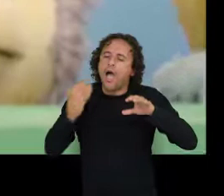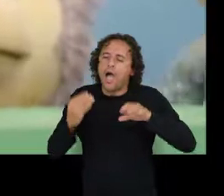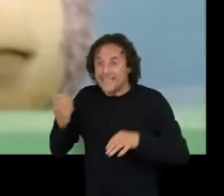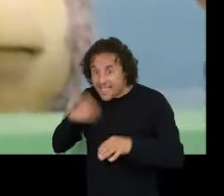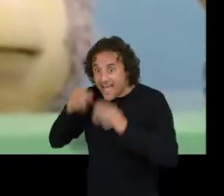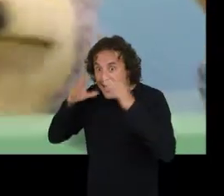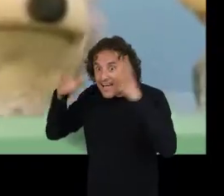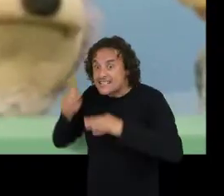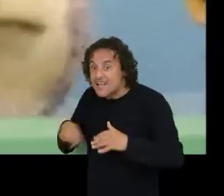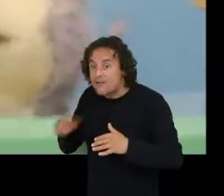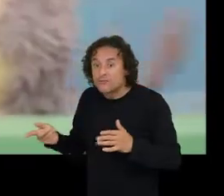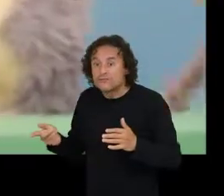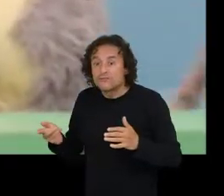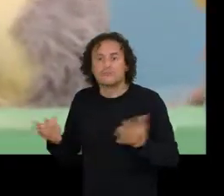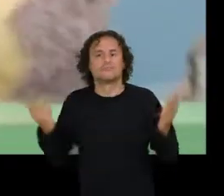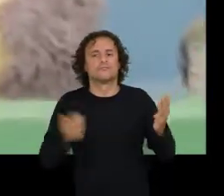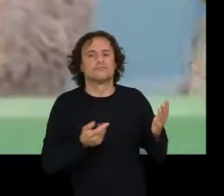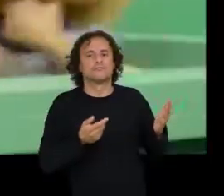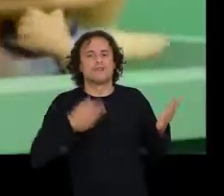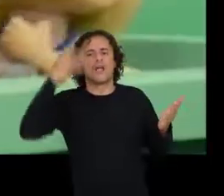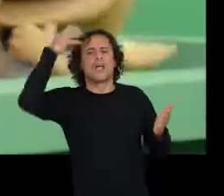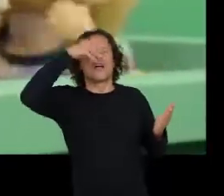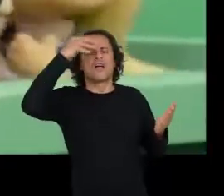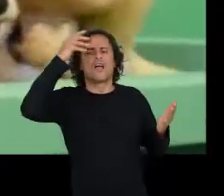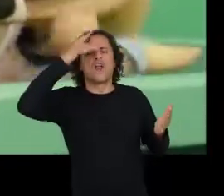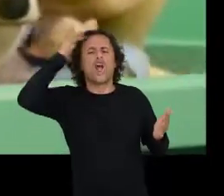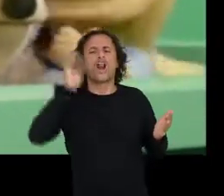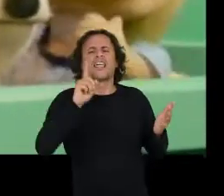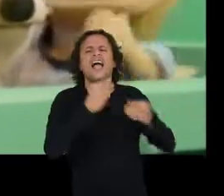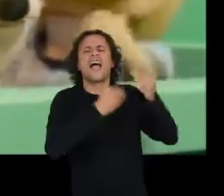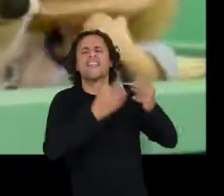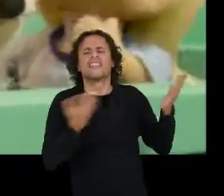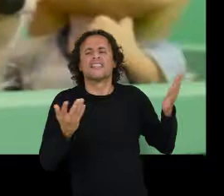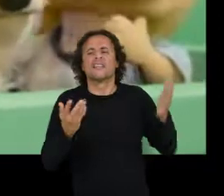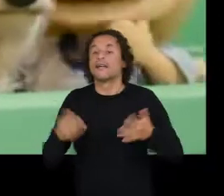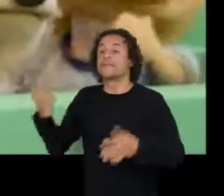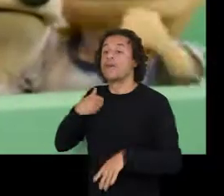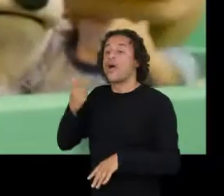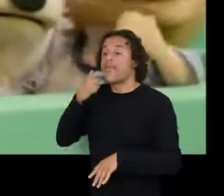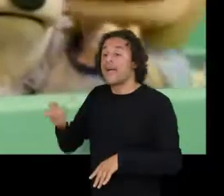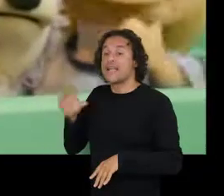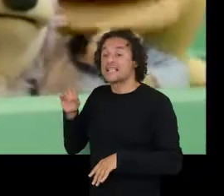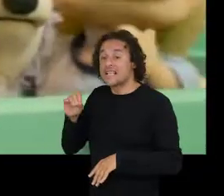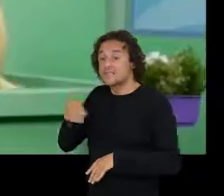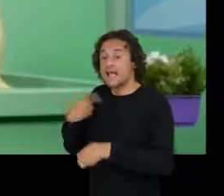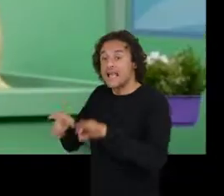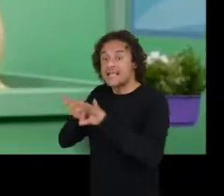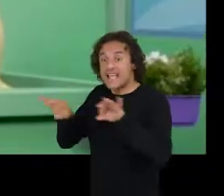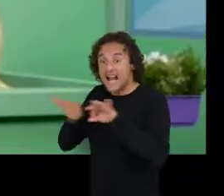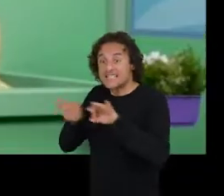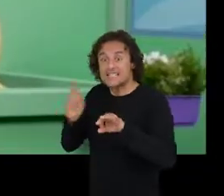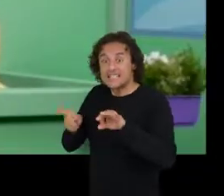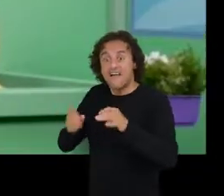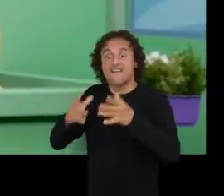Ei, Loli, que faz con Chispa? Ma, nada. Estoulle a dicir que imagino unha salchicha grandísima, gordísima e riquísima, pero non